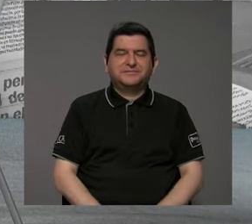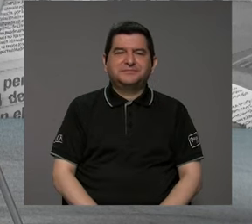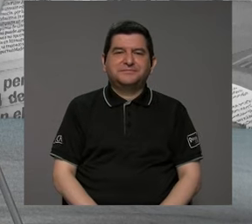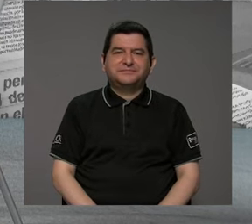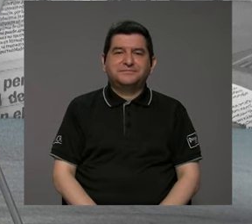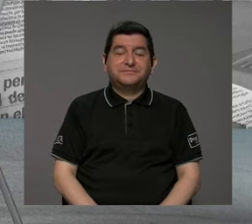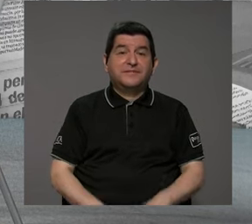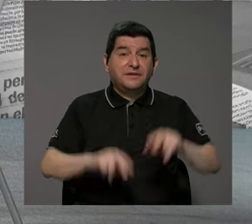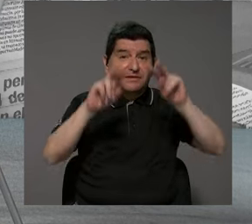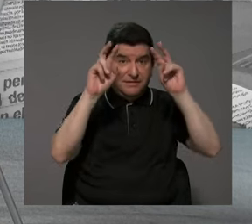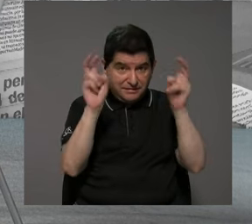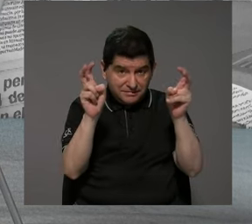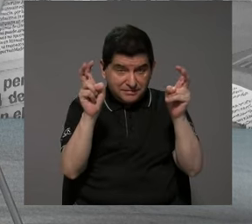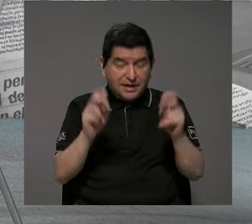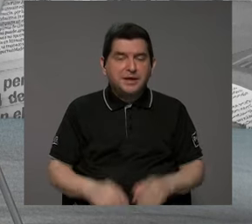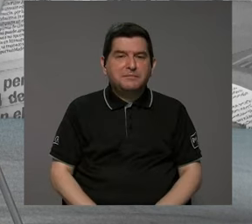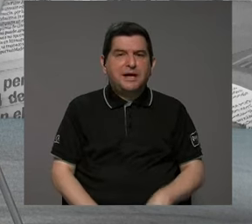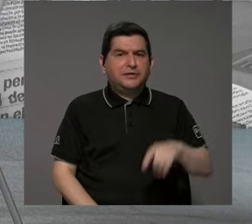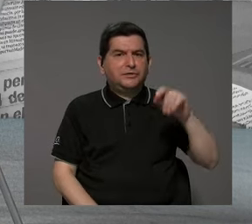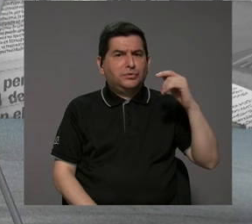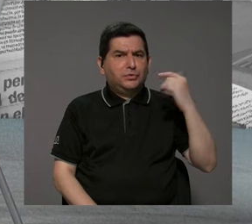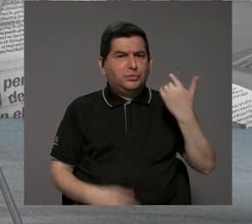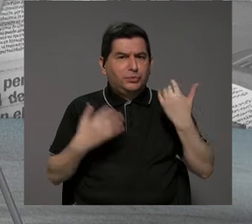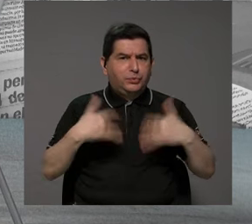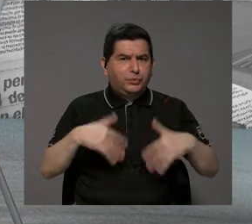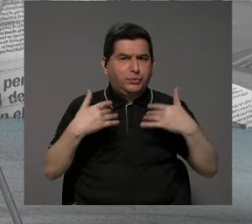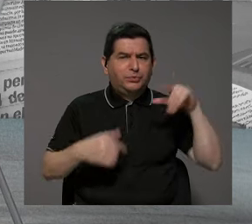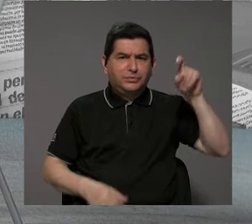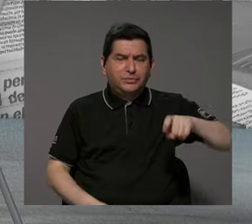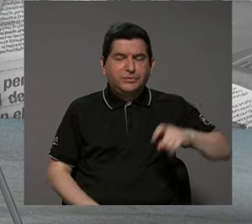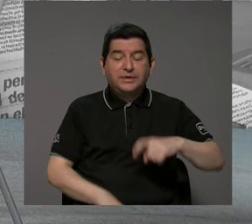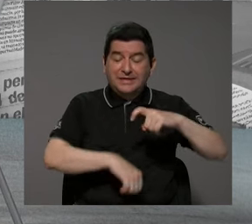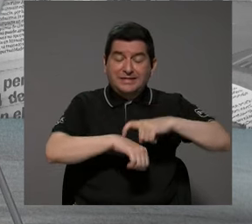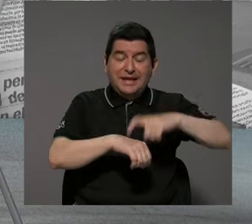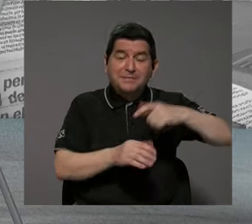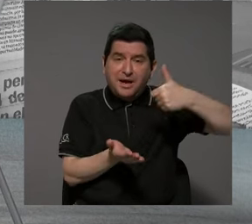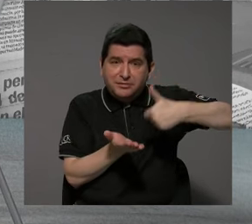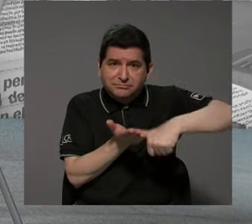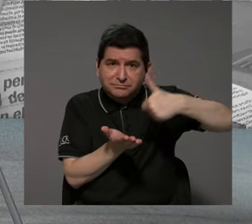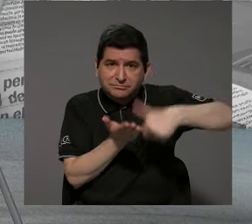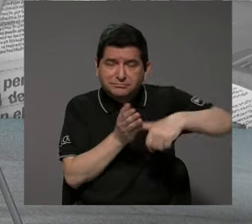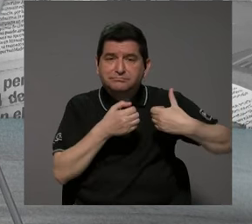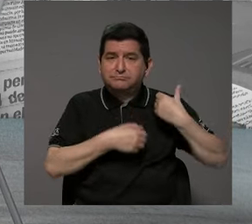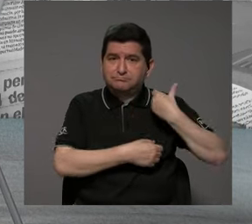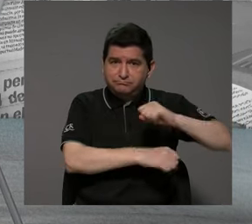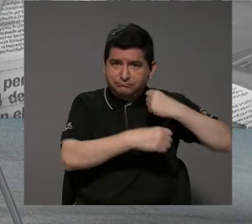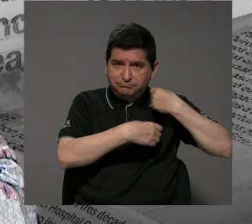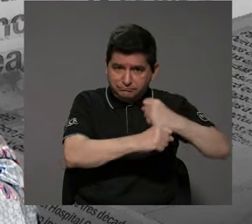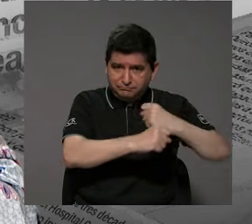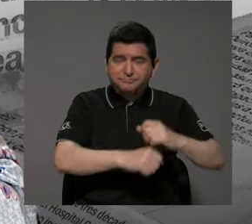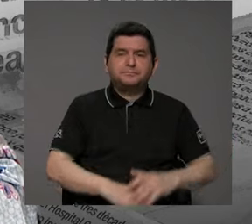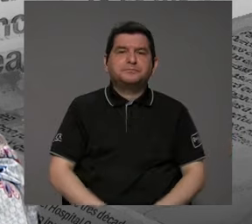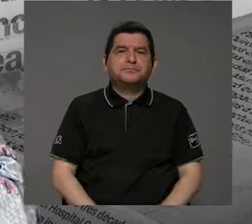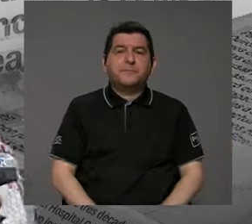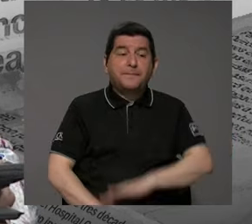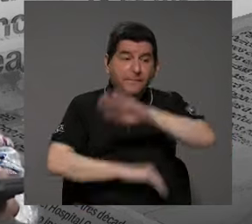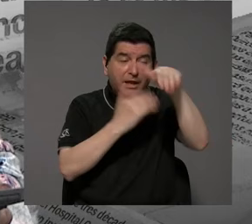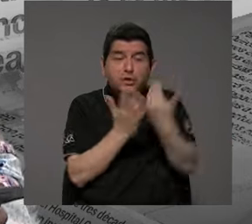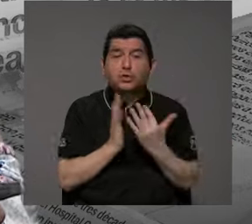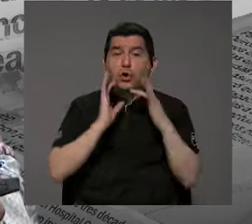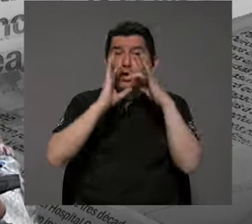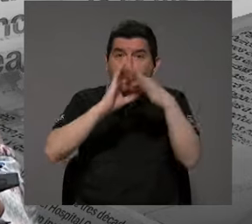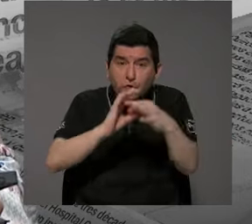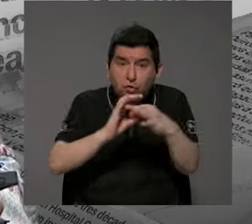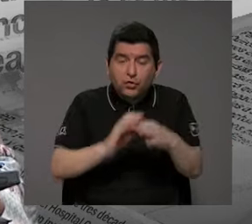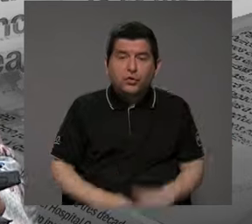pues este tema es un tema esencial porque estamos en elecciones municipales y eh todo lo que tiene que